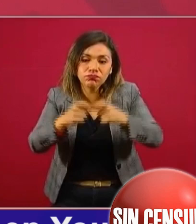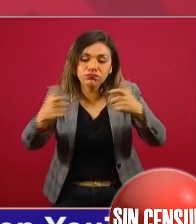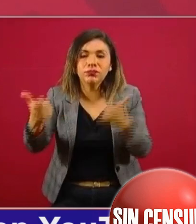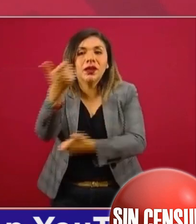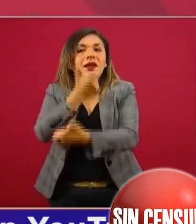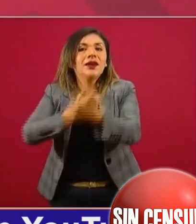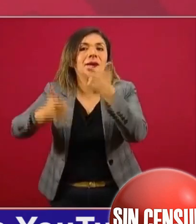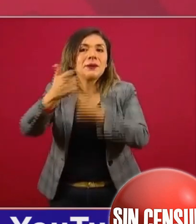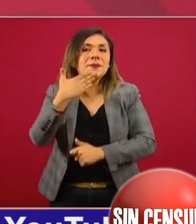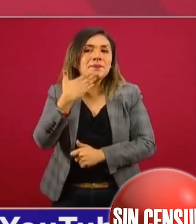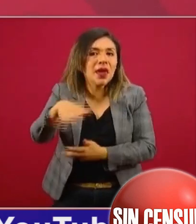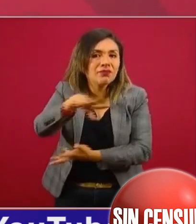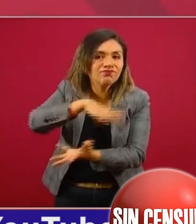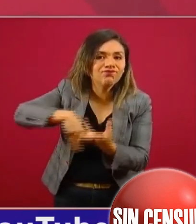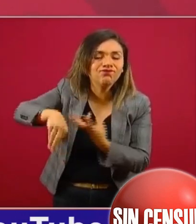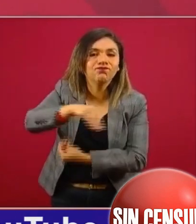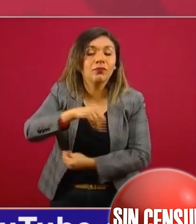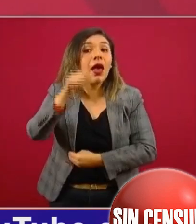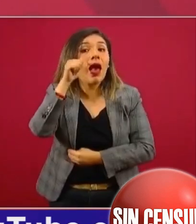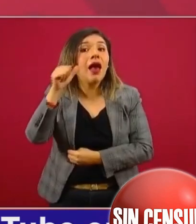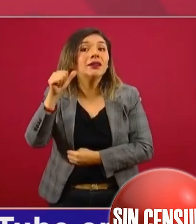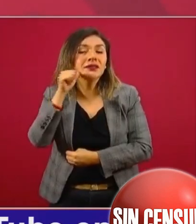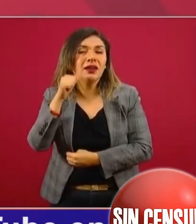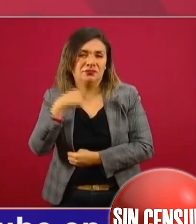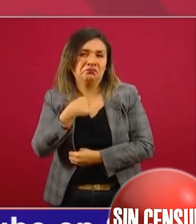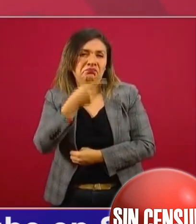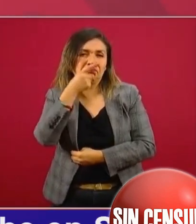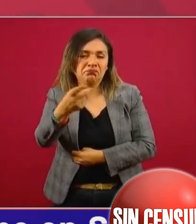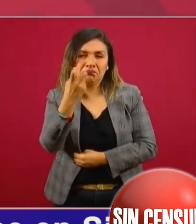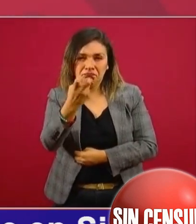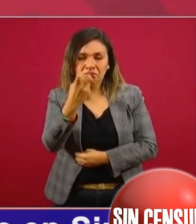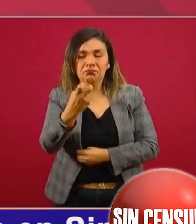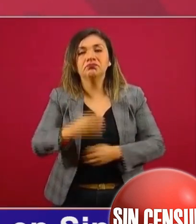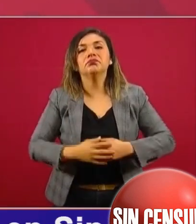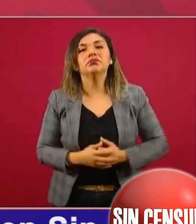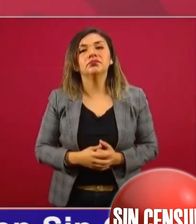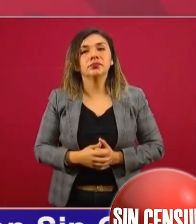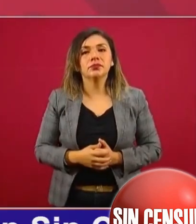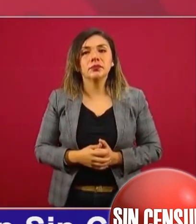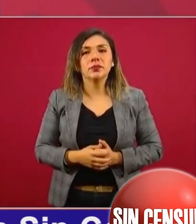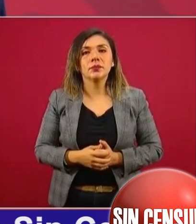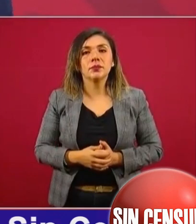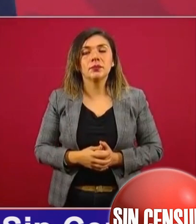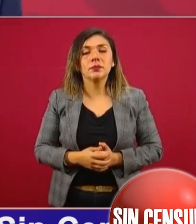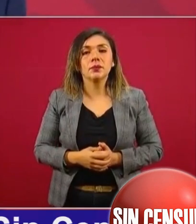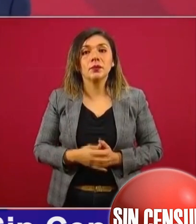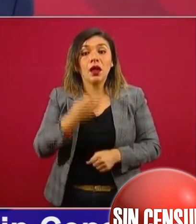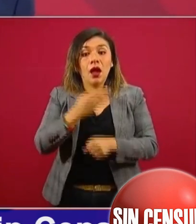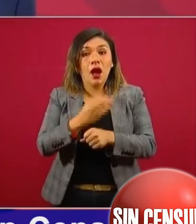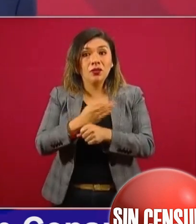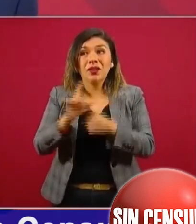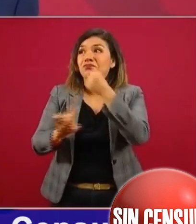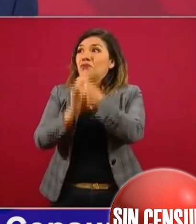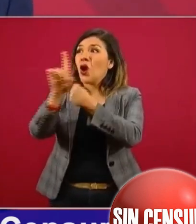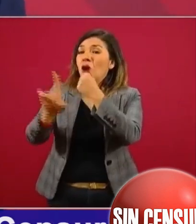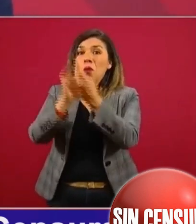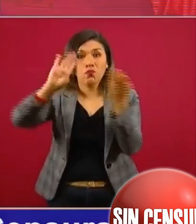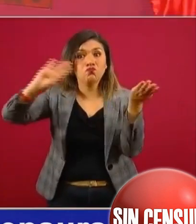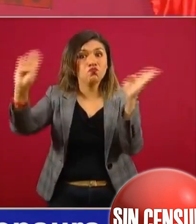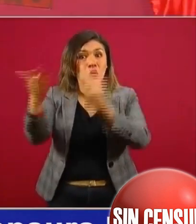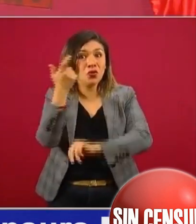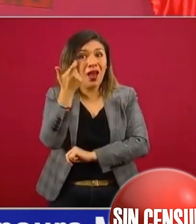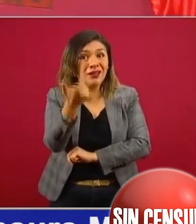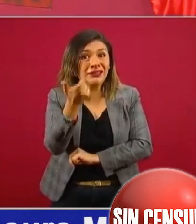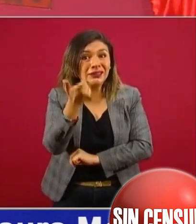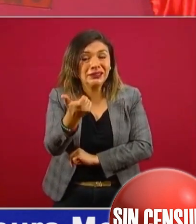economía. Ayer hablaba yo precisamente en ese escrito que la situación económica mundial